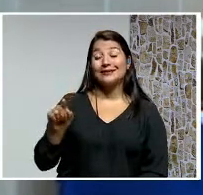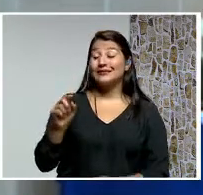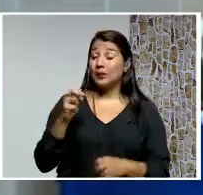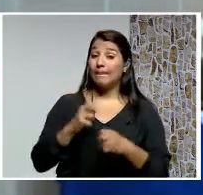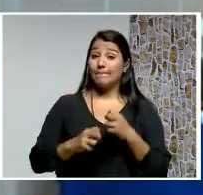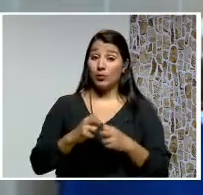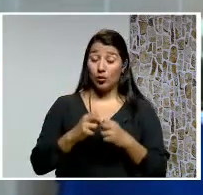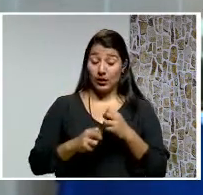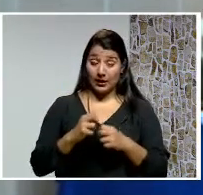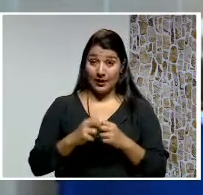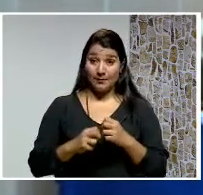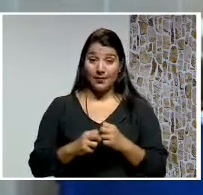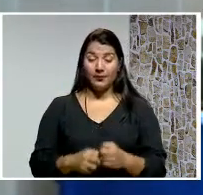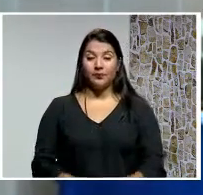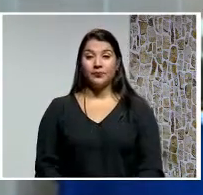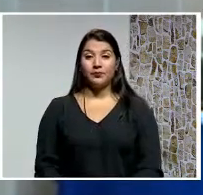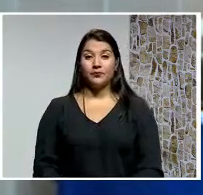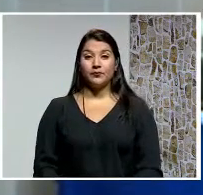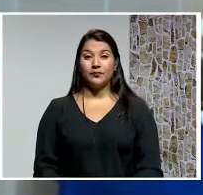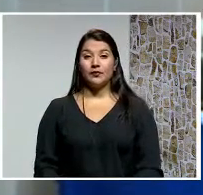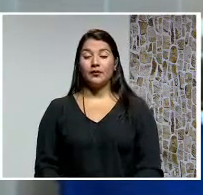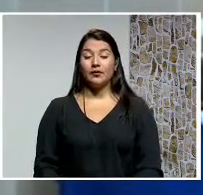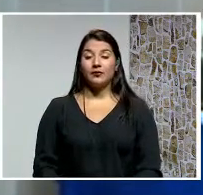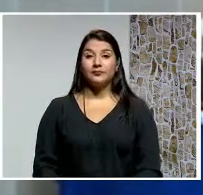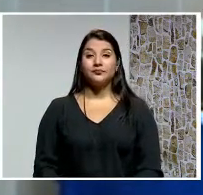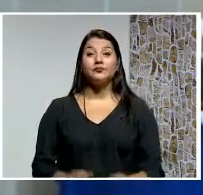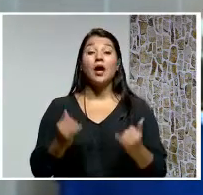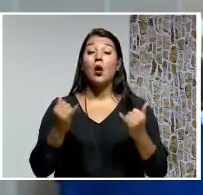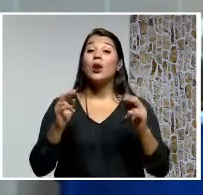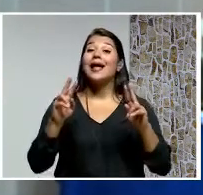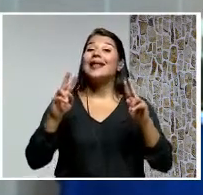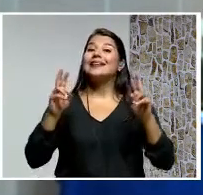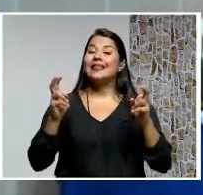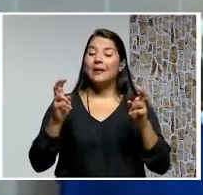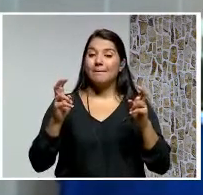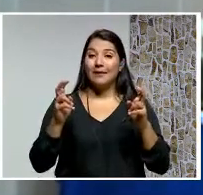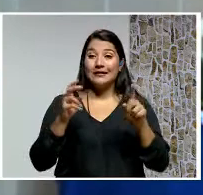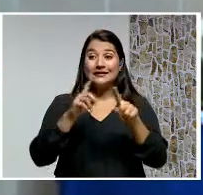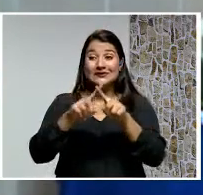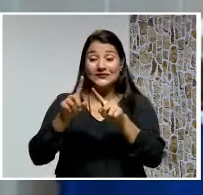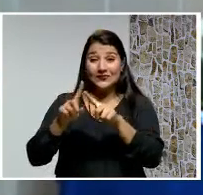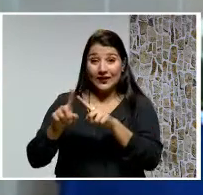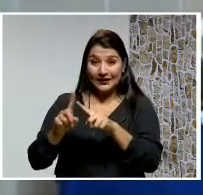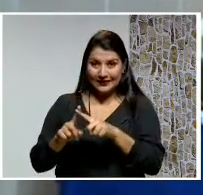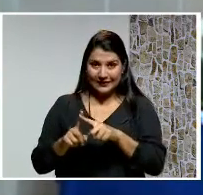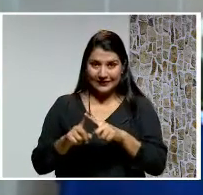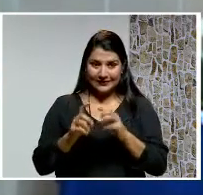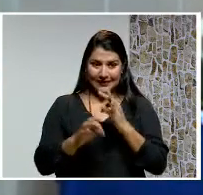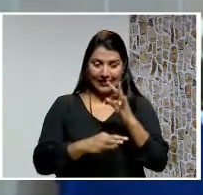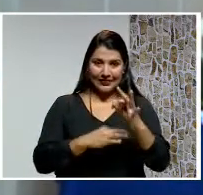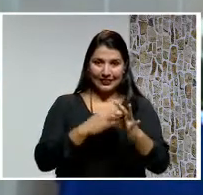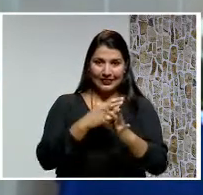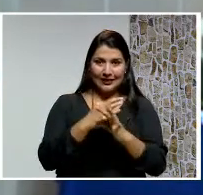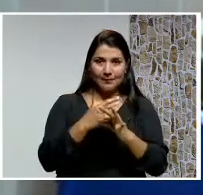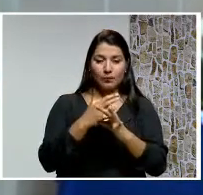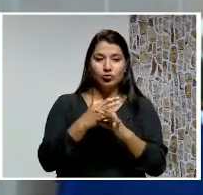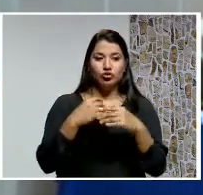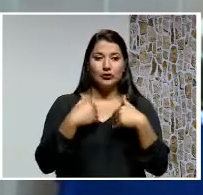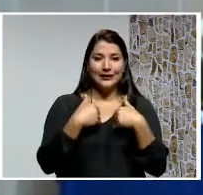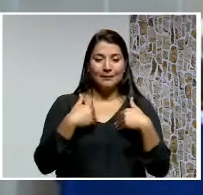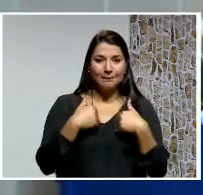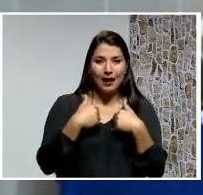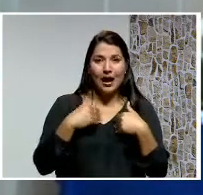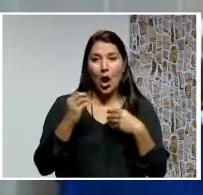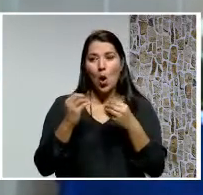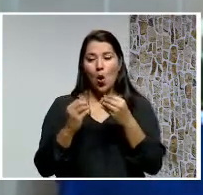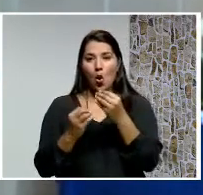Convención Internacional. El tema de las especies en peligro de extinción o no, de